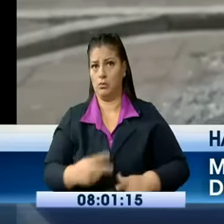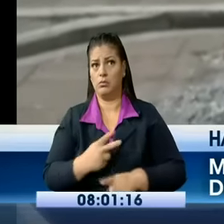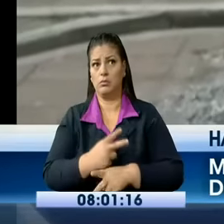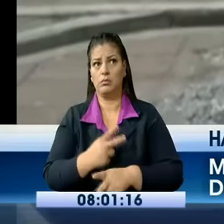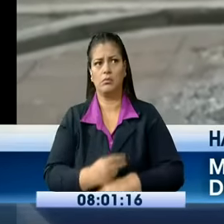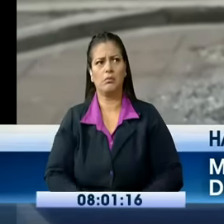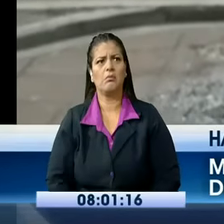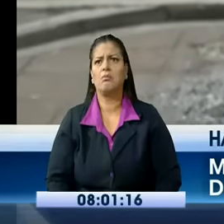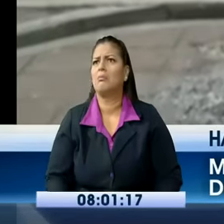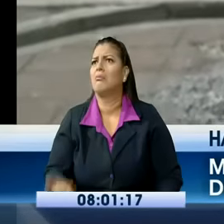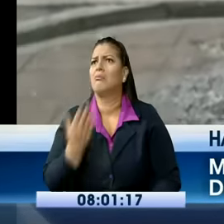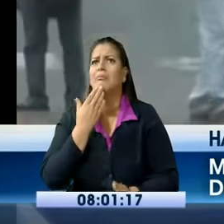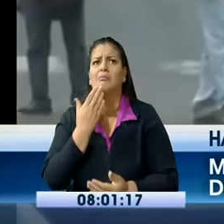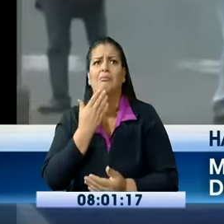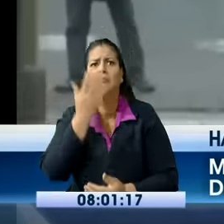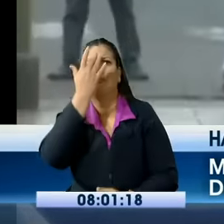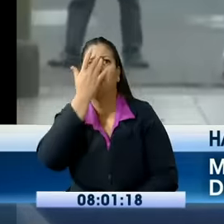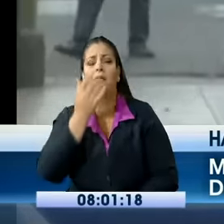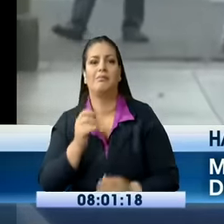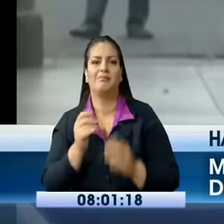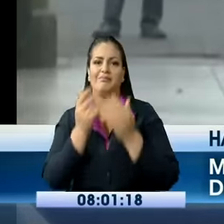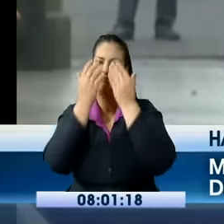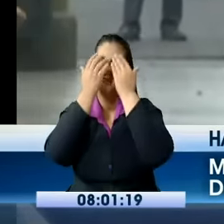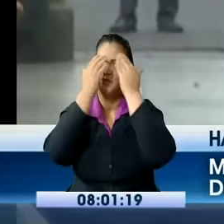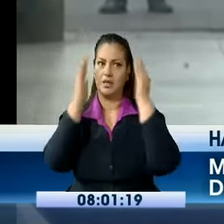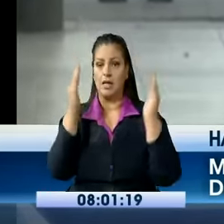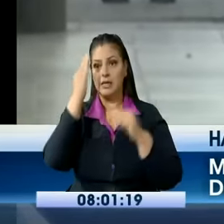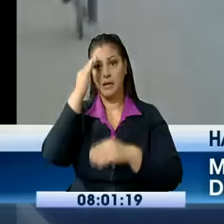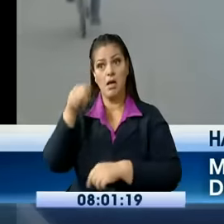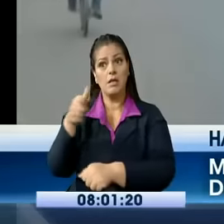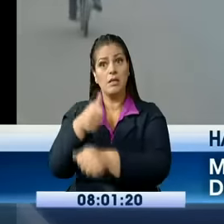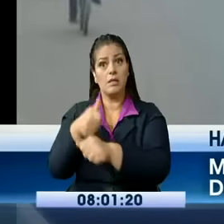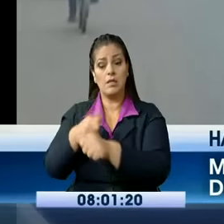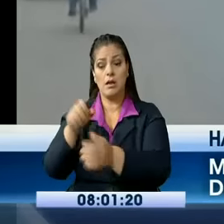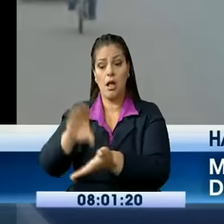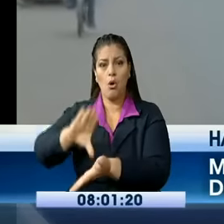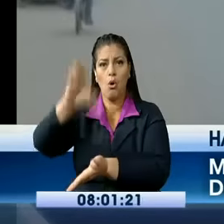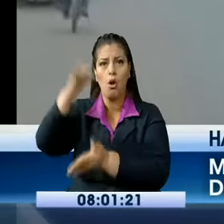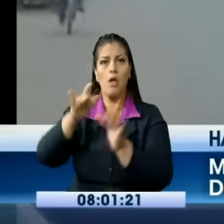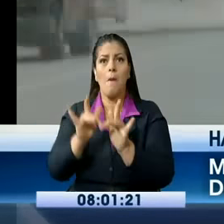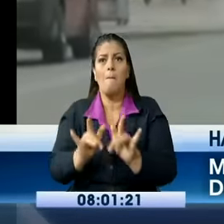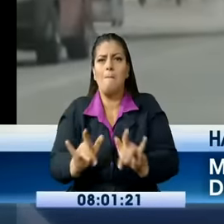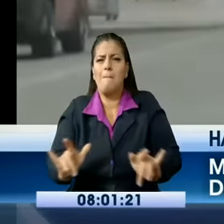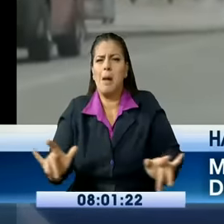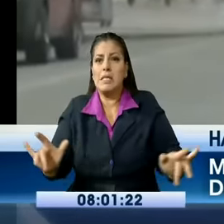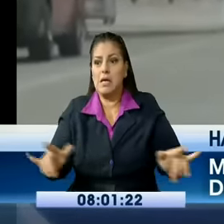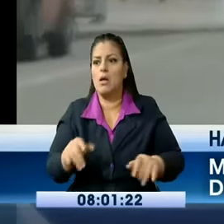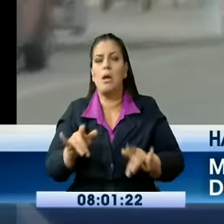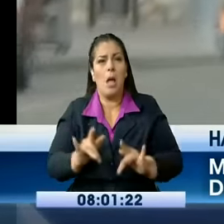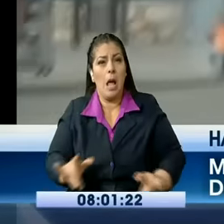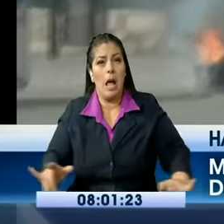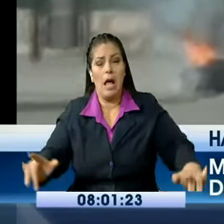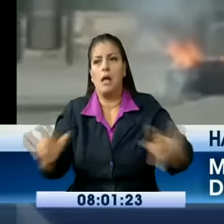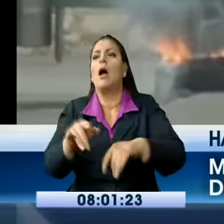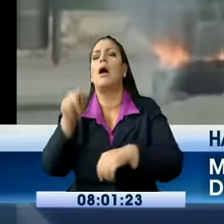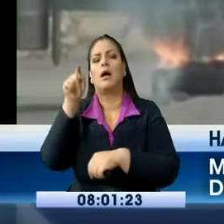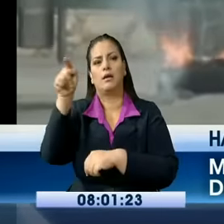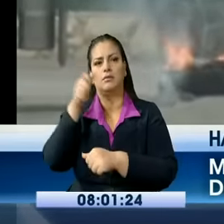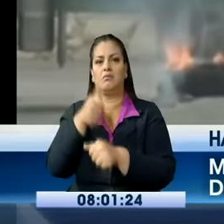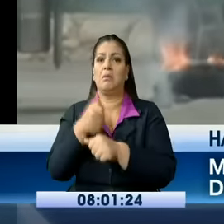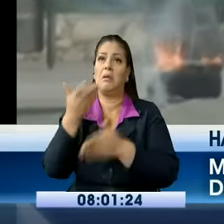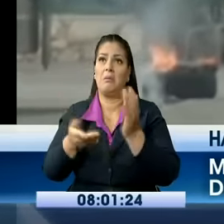salieron las abejas, pero muchos creen que pudo ser de un colegio abandonado que está frente al Parque Central. Desde Babahoyo, en Los Ríos,